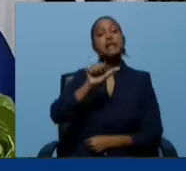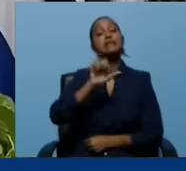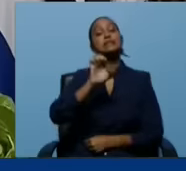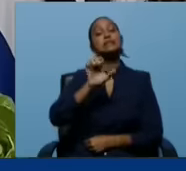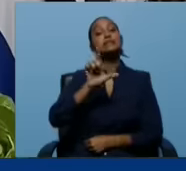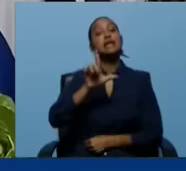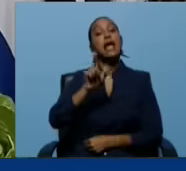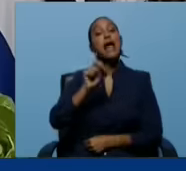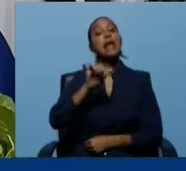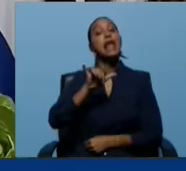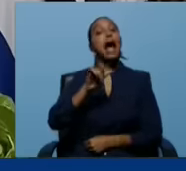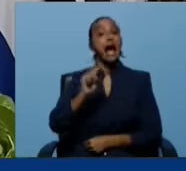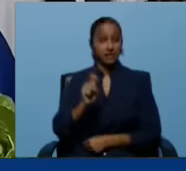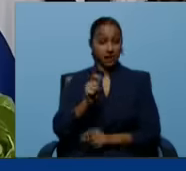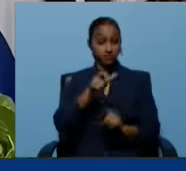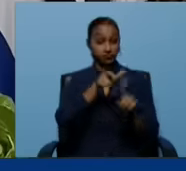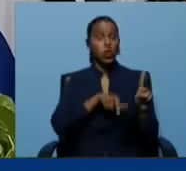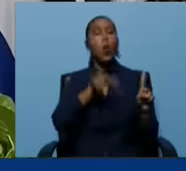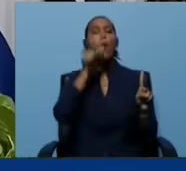que no era